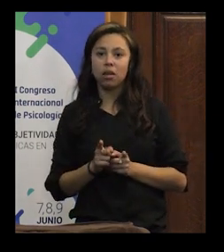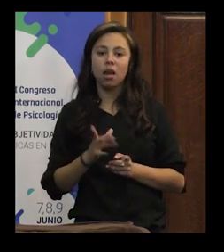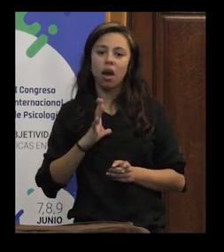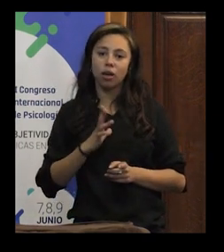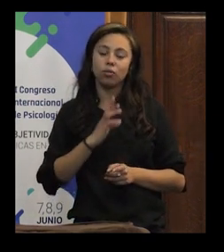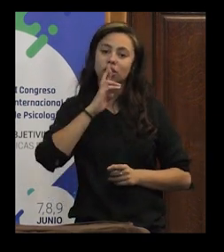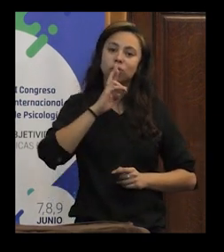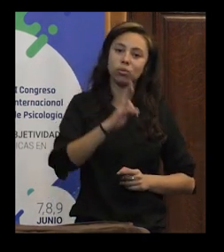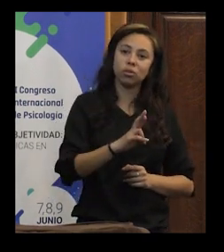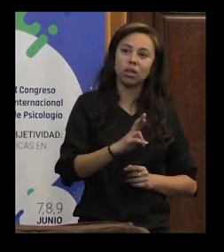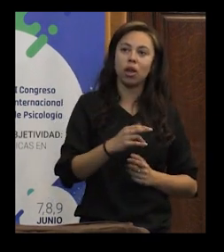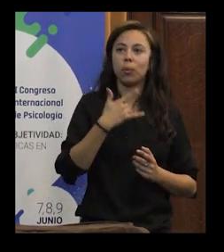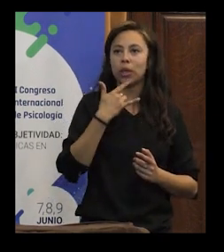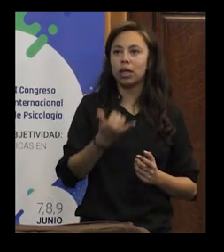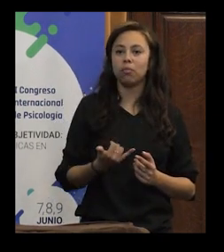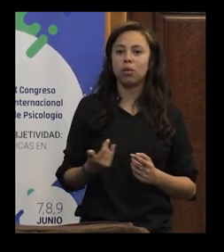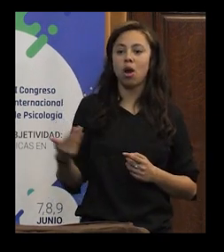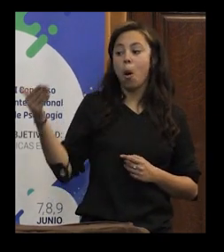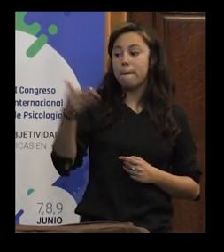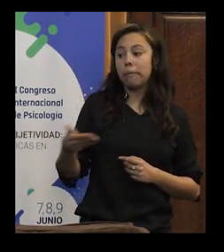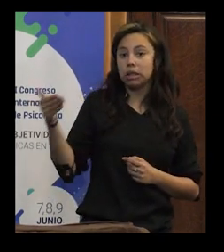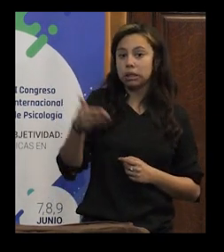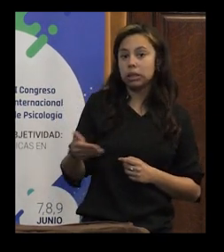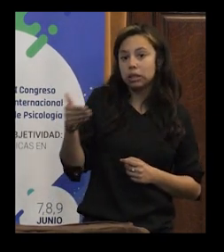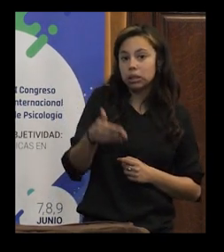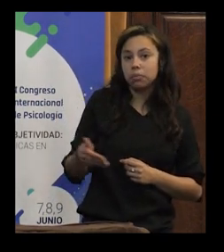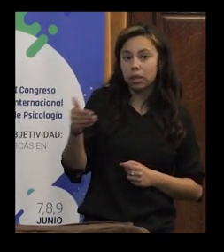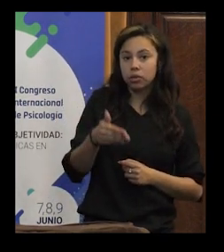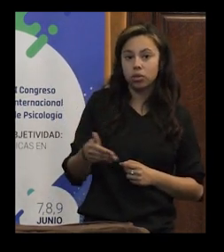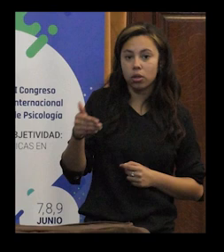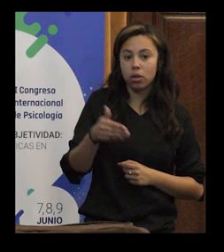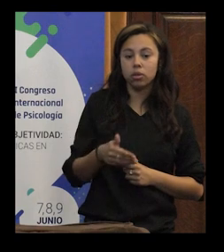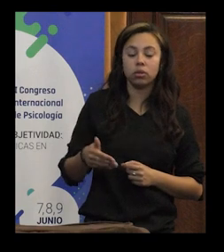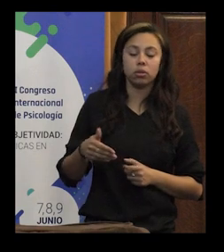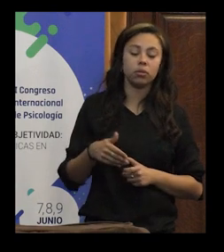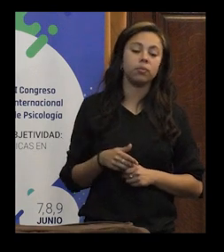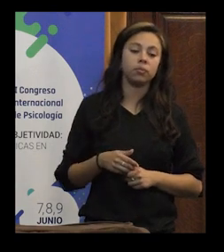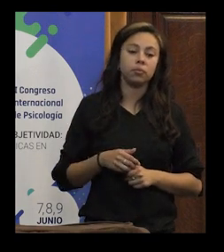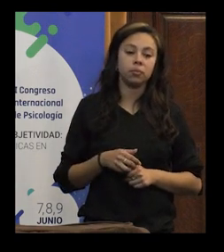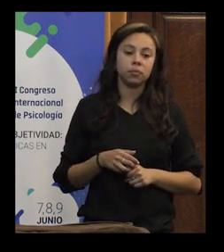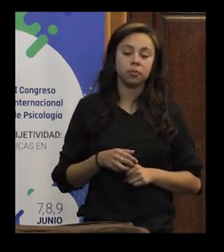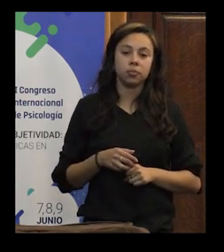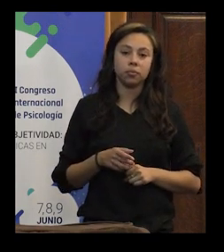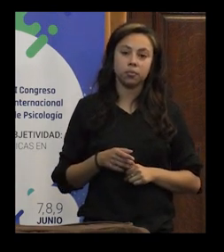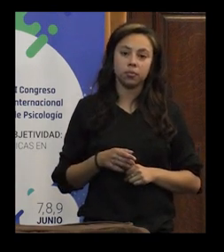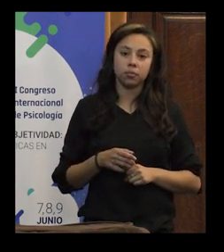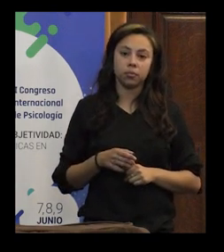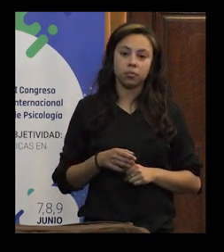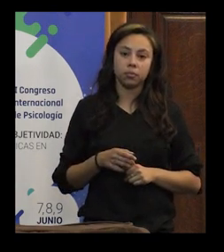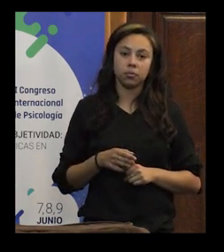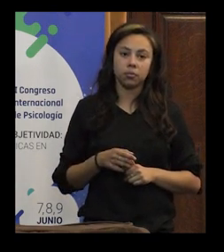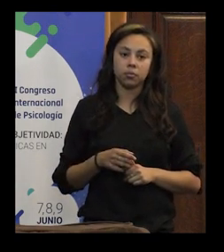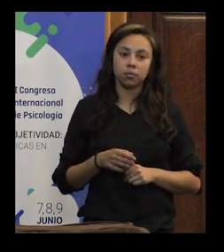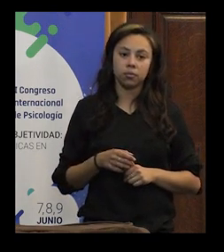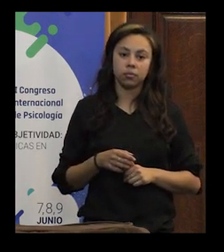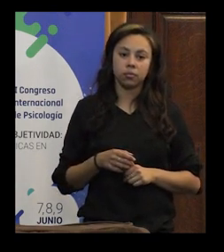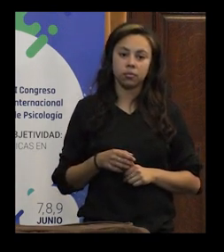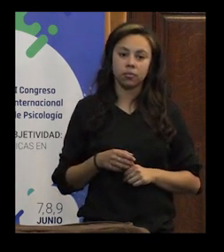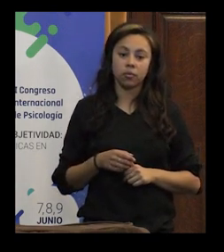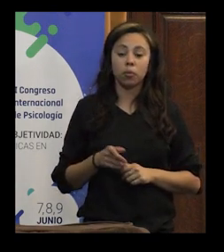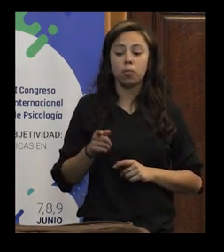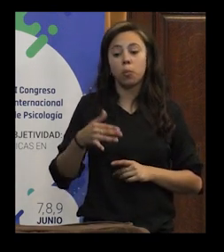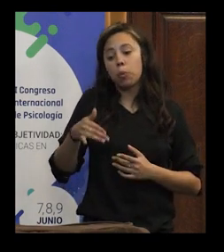una participación proactiva en los procedimientos de